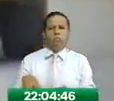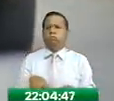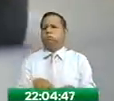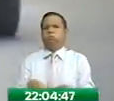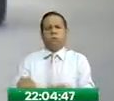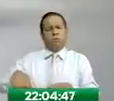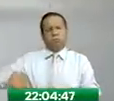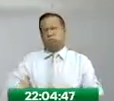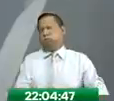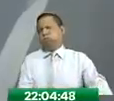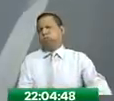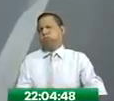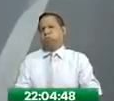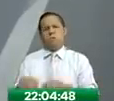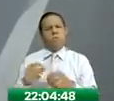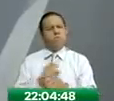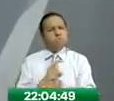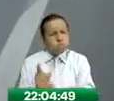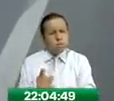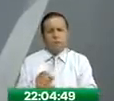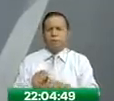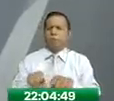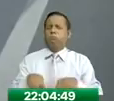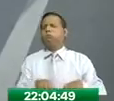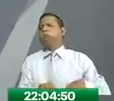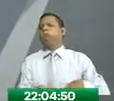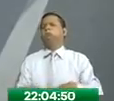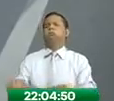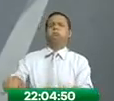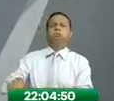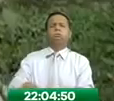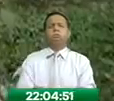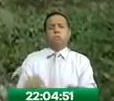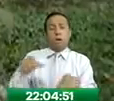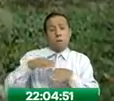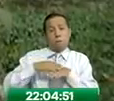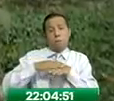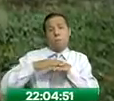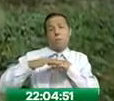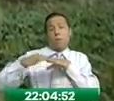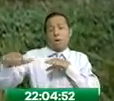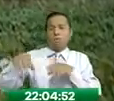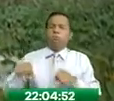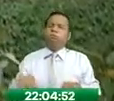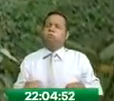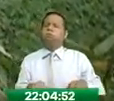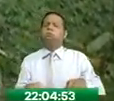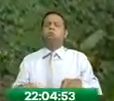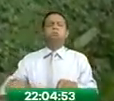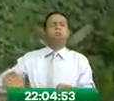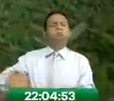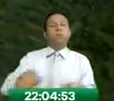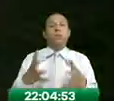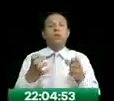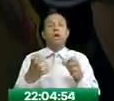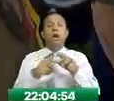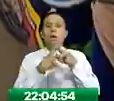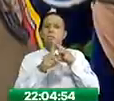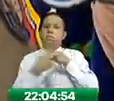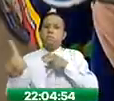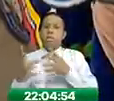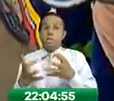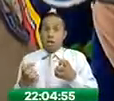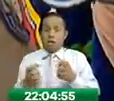gran velocidad. Minutos después salieron a la autopista, donde continuaron en su intento por escapar.